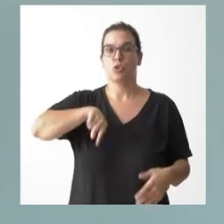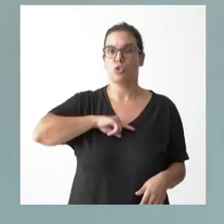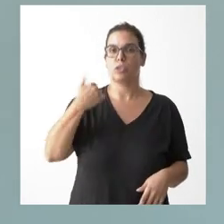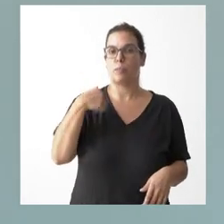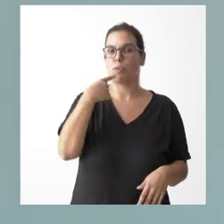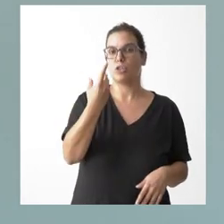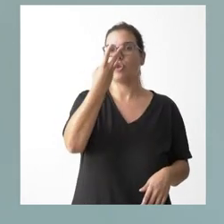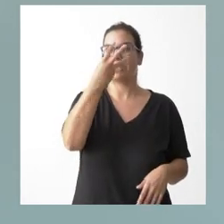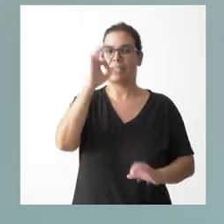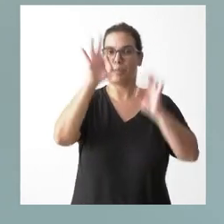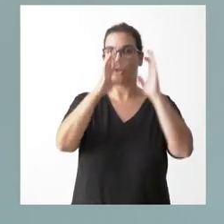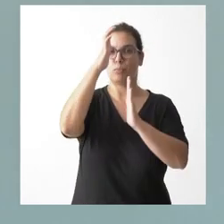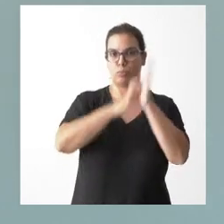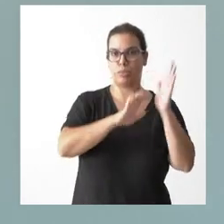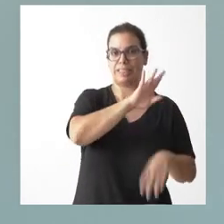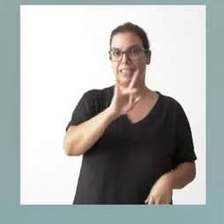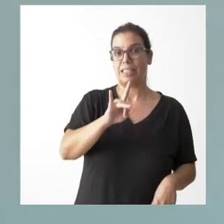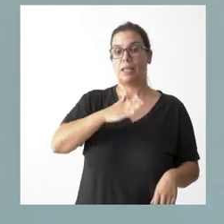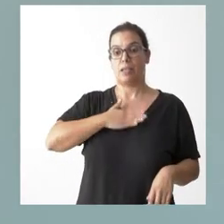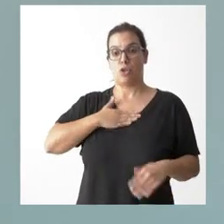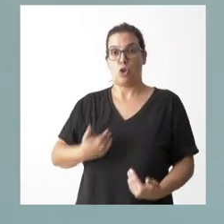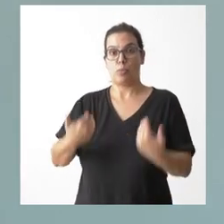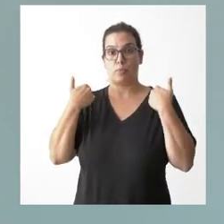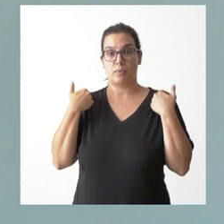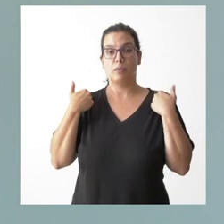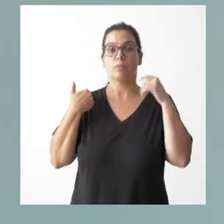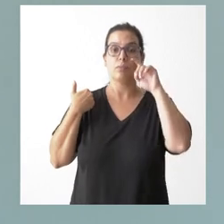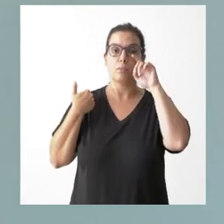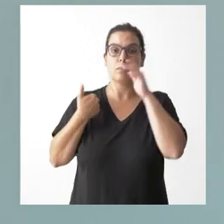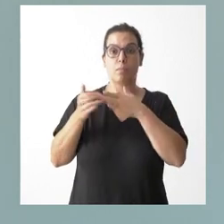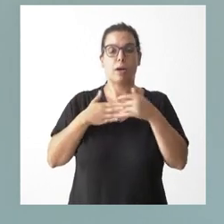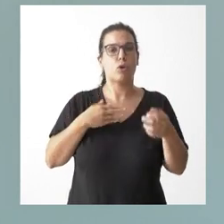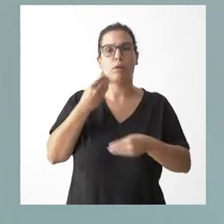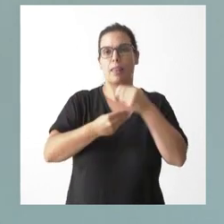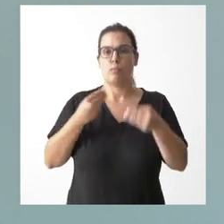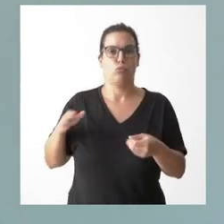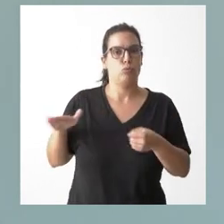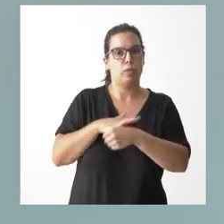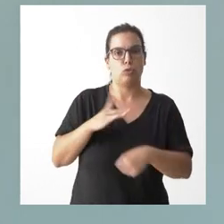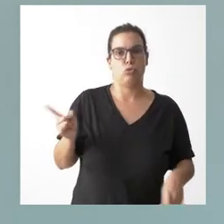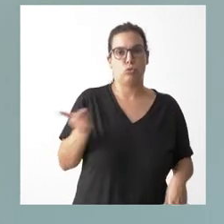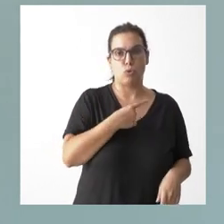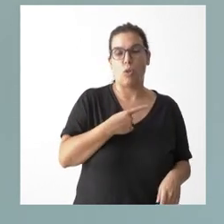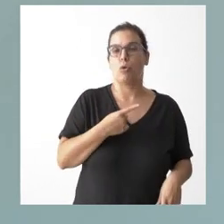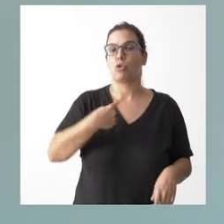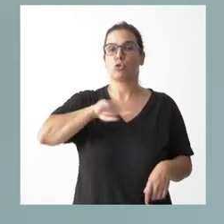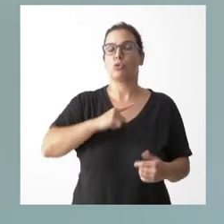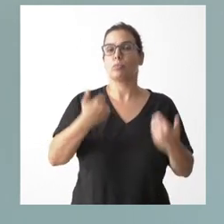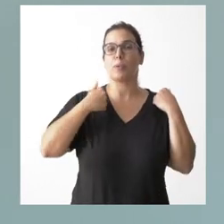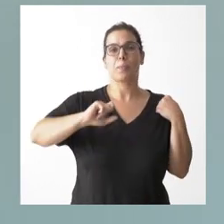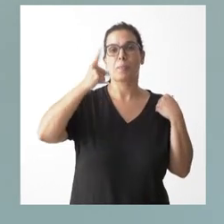del 30%. Y en el ámbito de nuestras competencias actuamos sobre todas ellas. Nuestras competencias se centran sobre todo en el